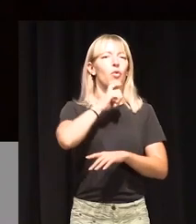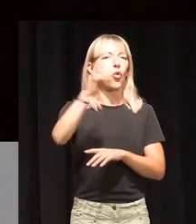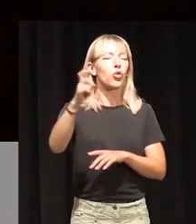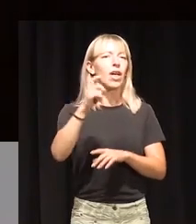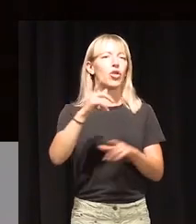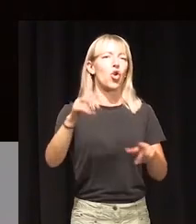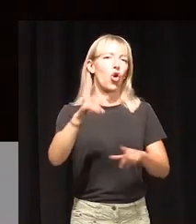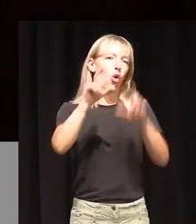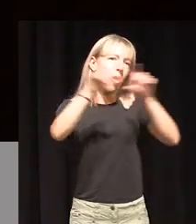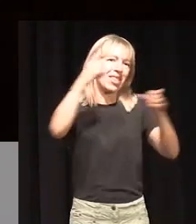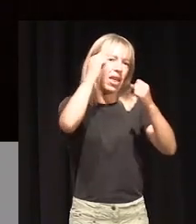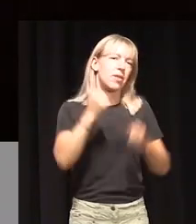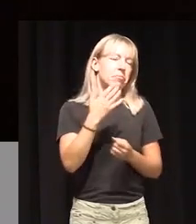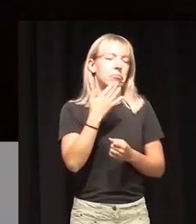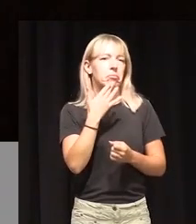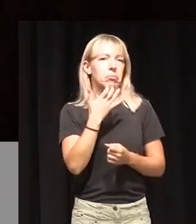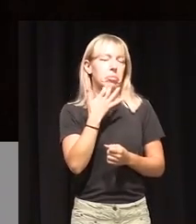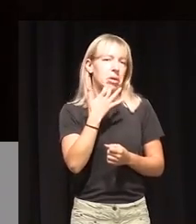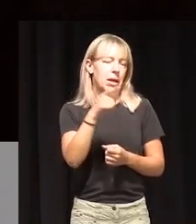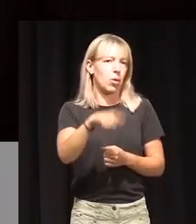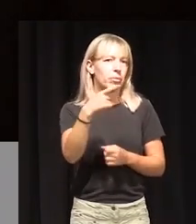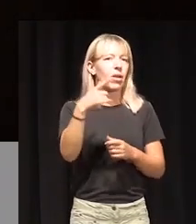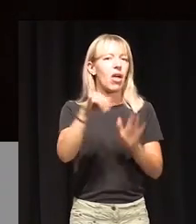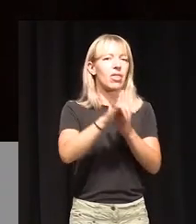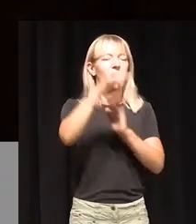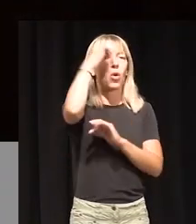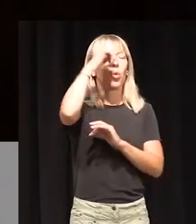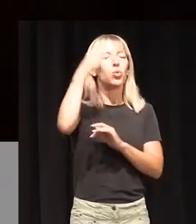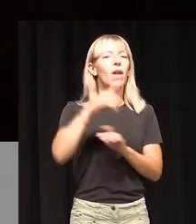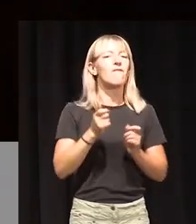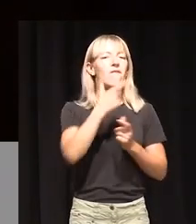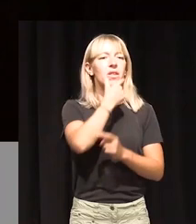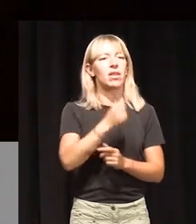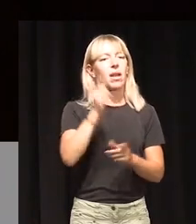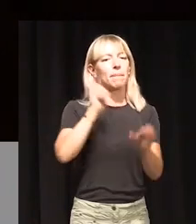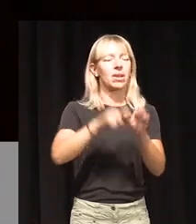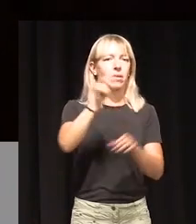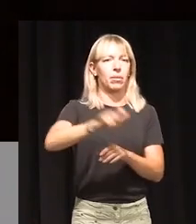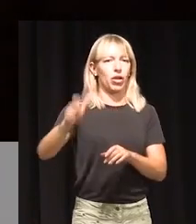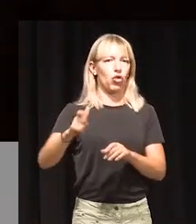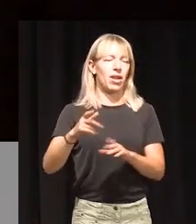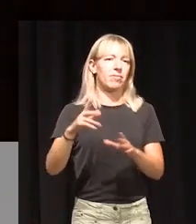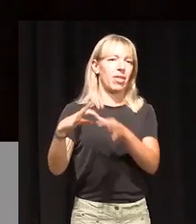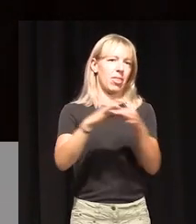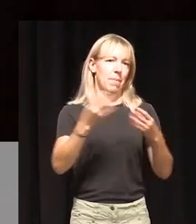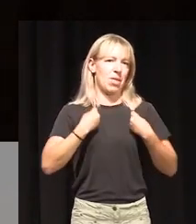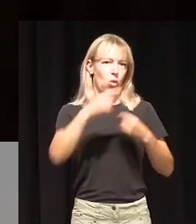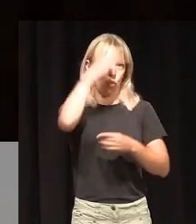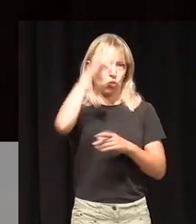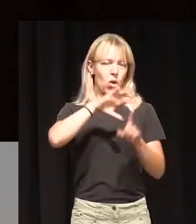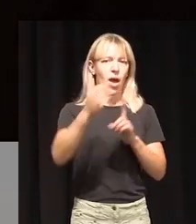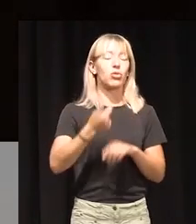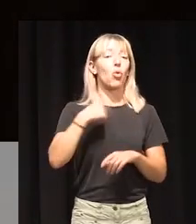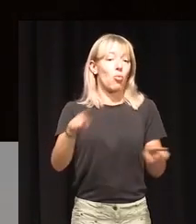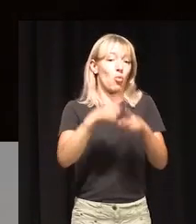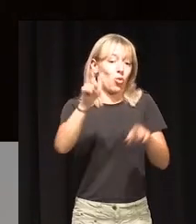fundaciones y entidades como Acerca Cultura, que facilitan la participación de las personas en la vida cultural. Como músico,